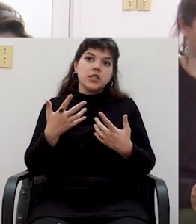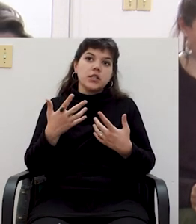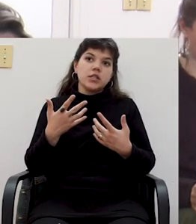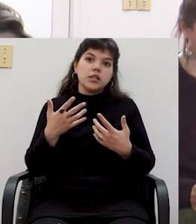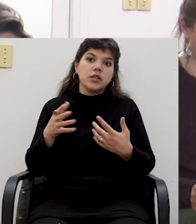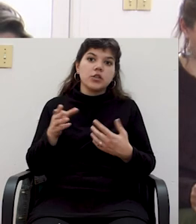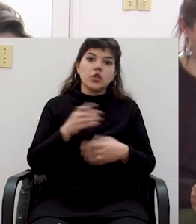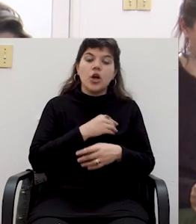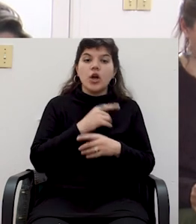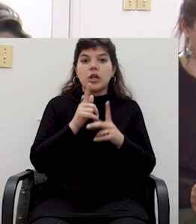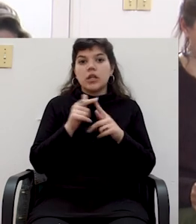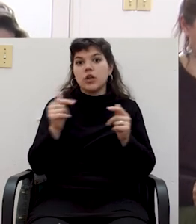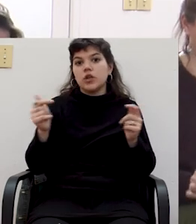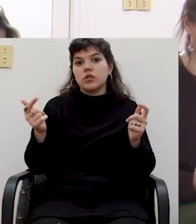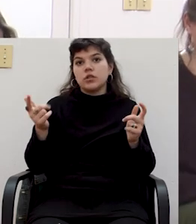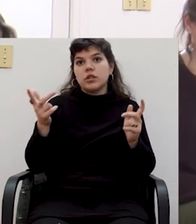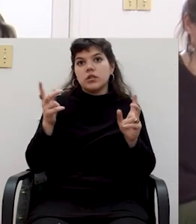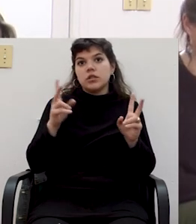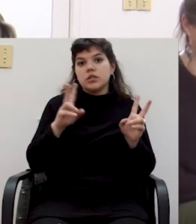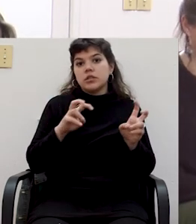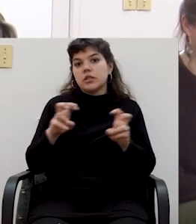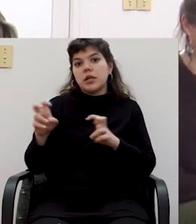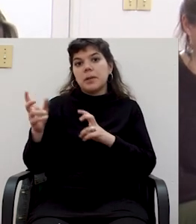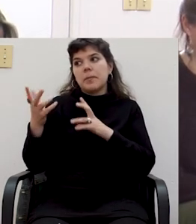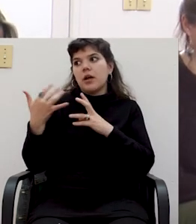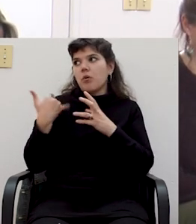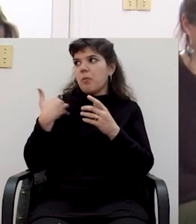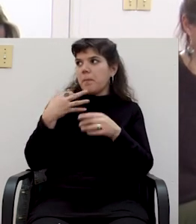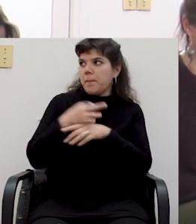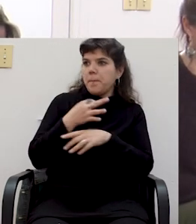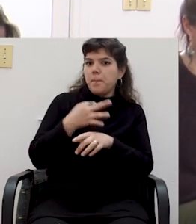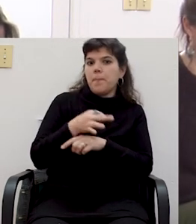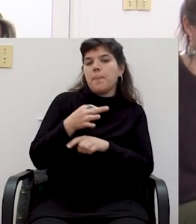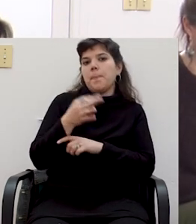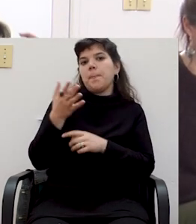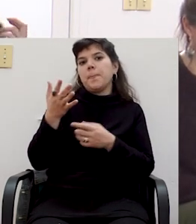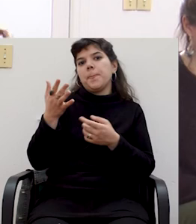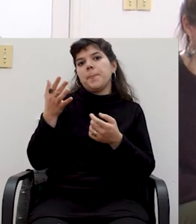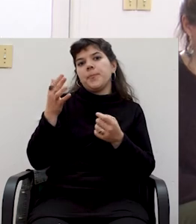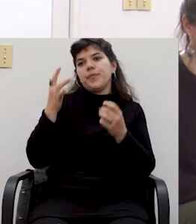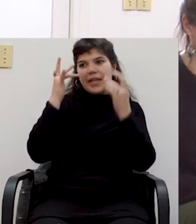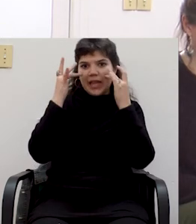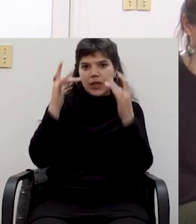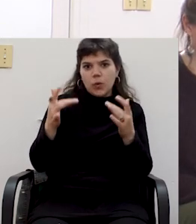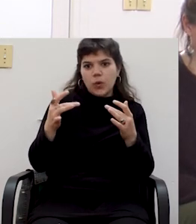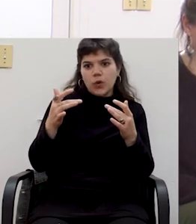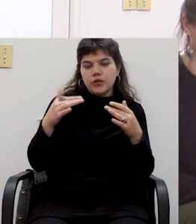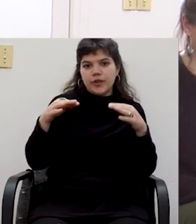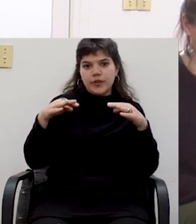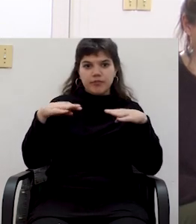que todo lo que tiene que ver con la formación en educación